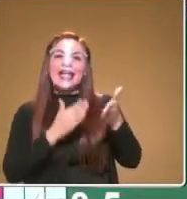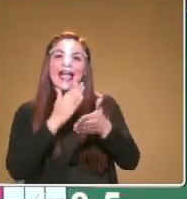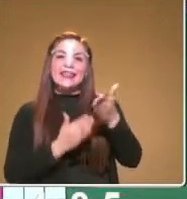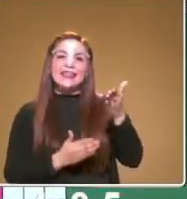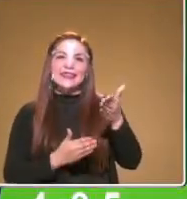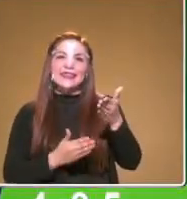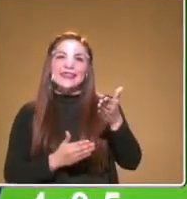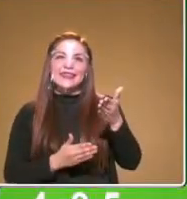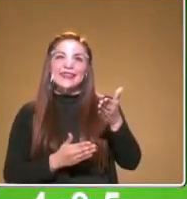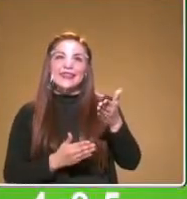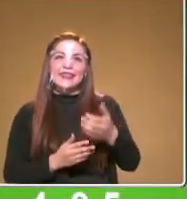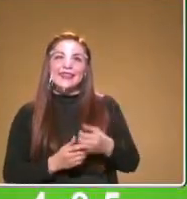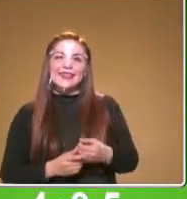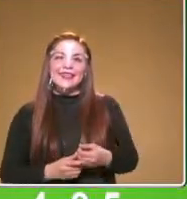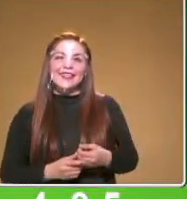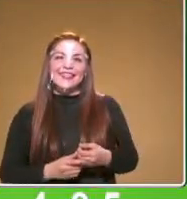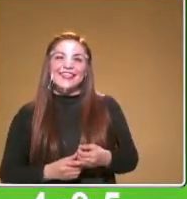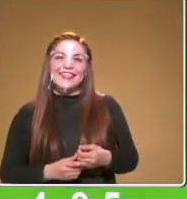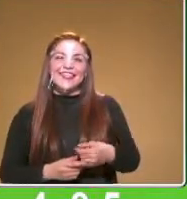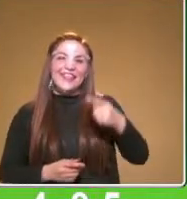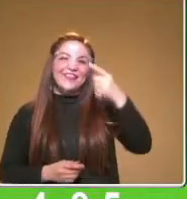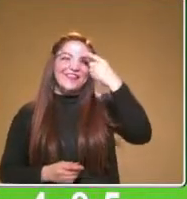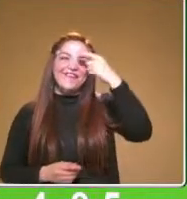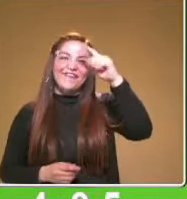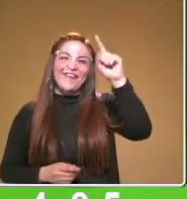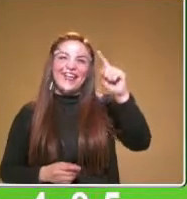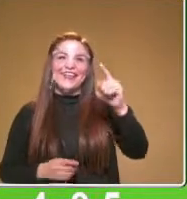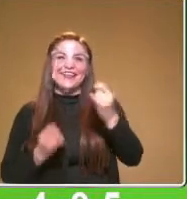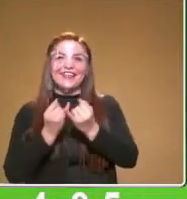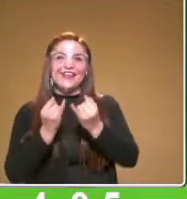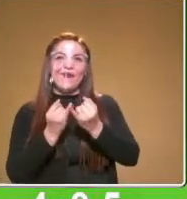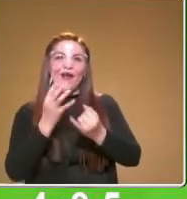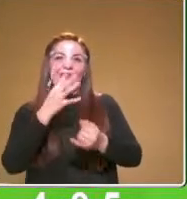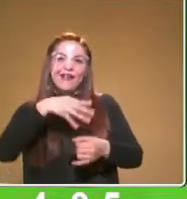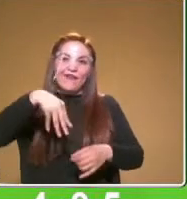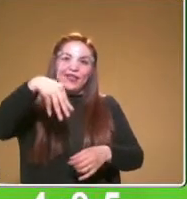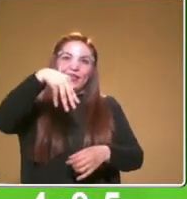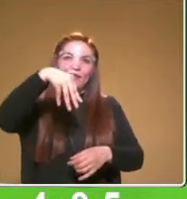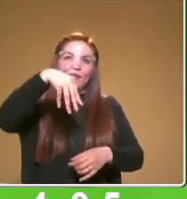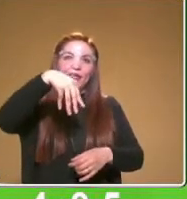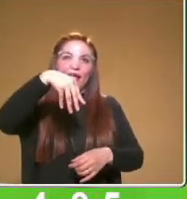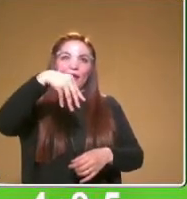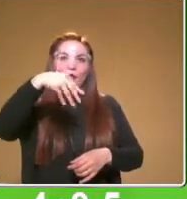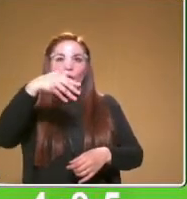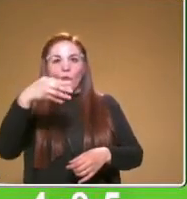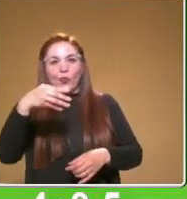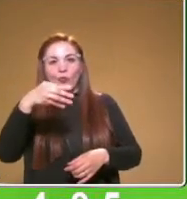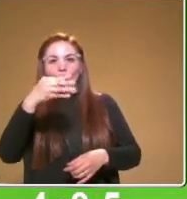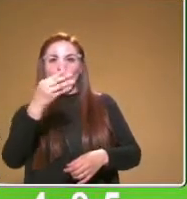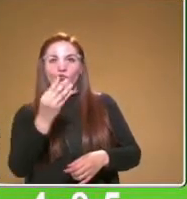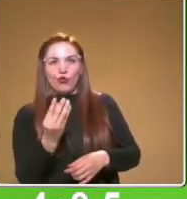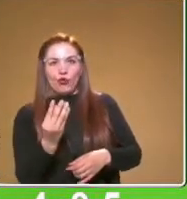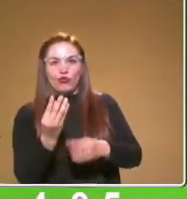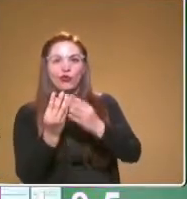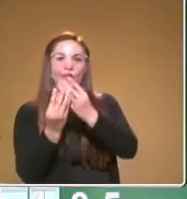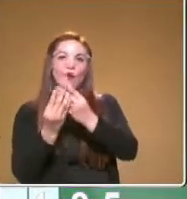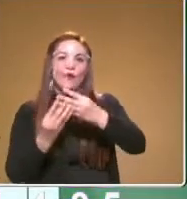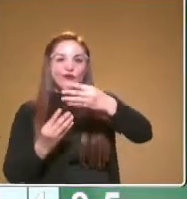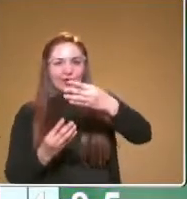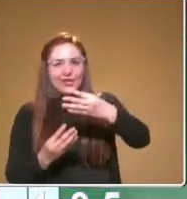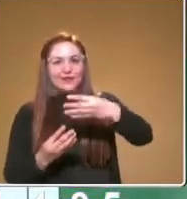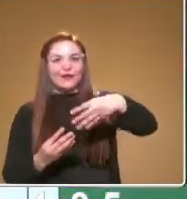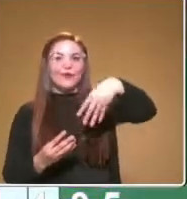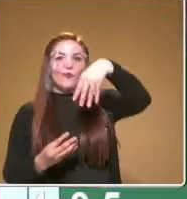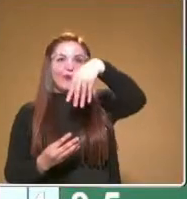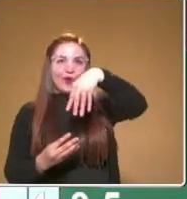representar así? Maestra, y bien fácil, porque imagínense, está el fantasmita arriba y luego avanzó uno, y luego dos, y luego tres, y luego cuatro.